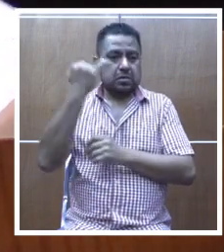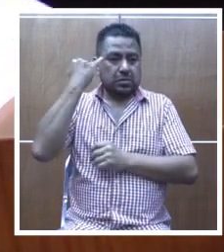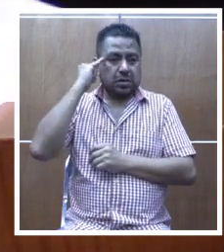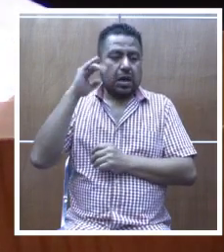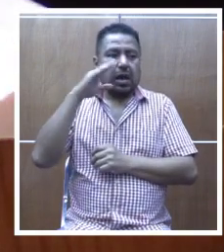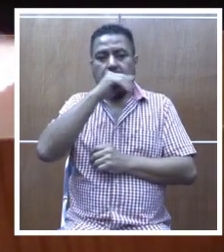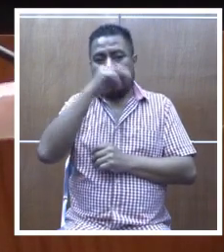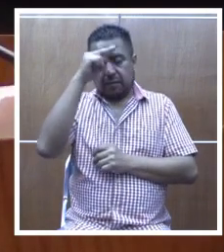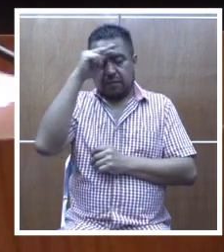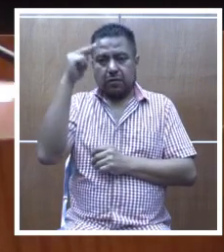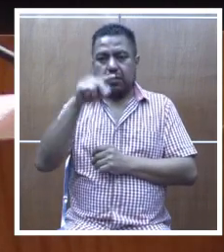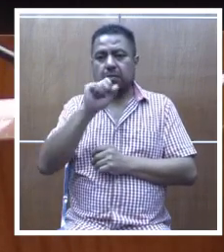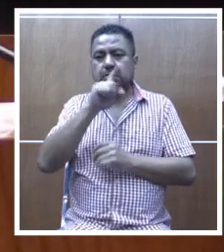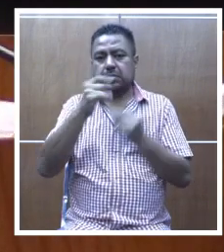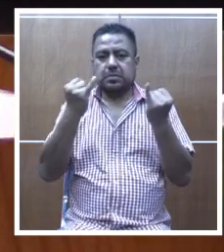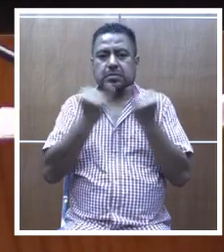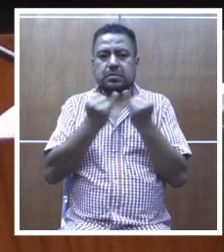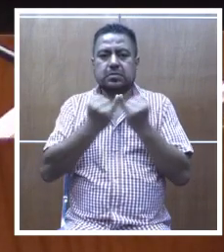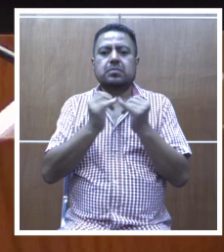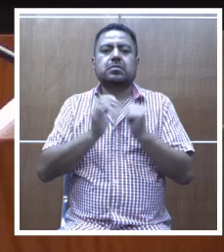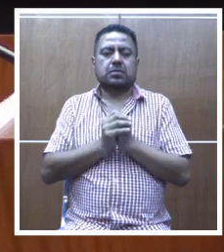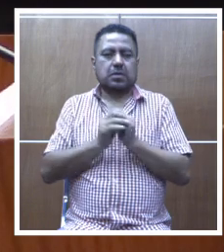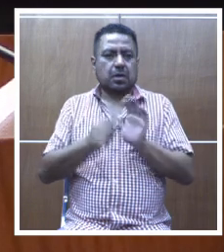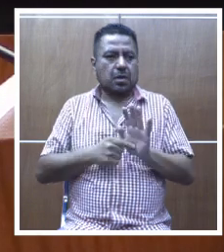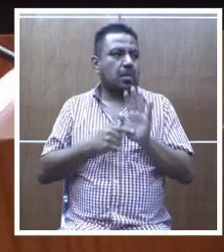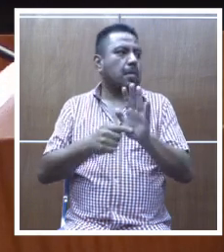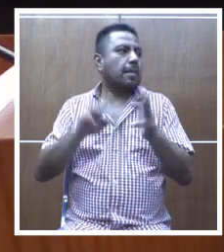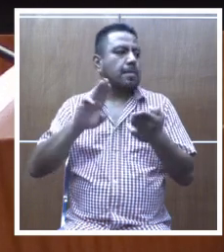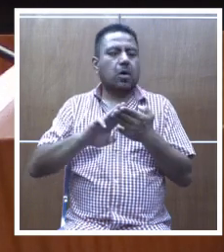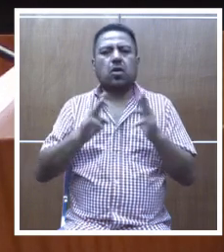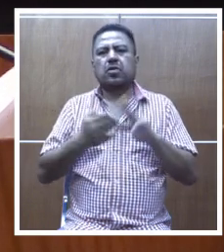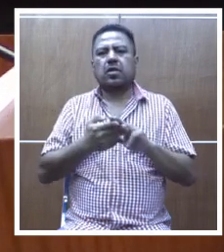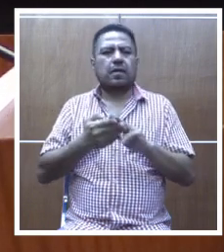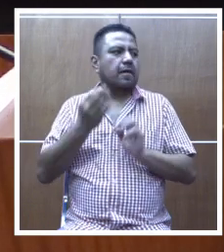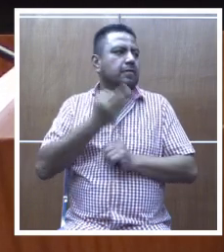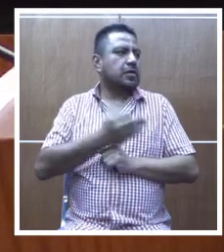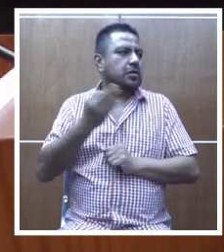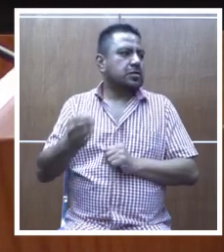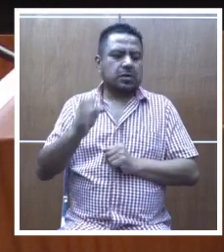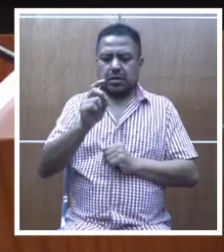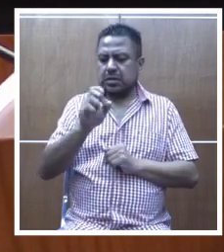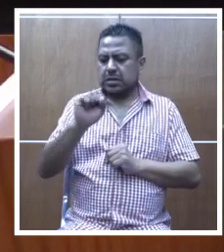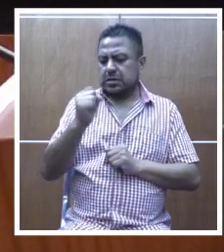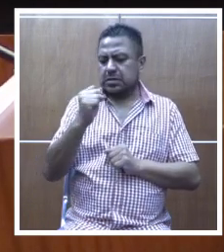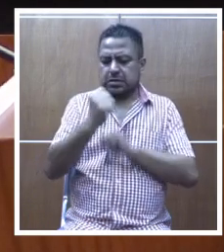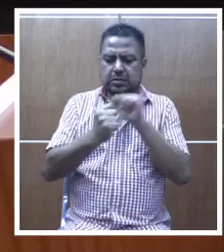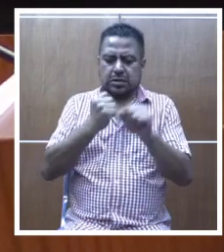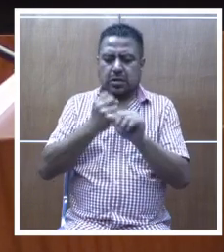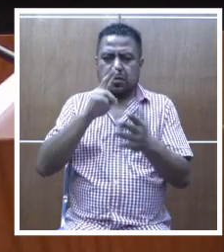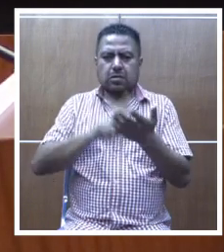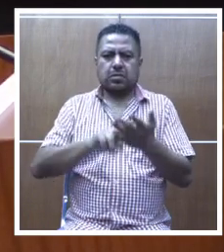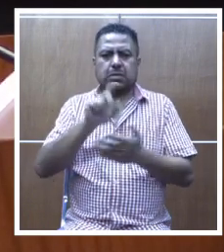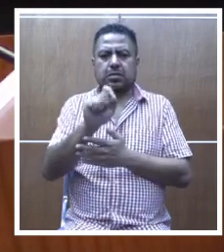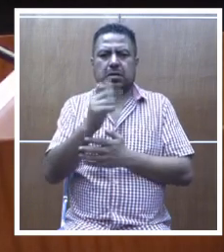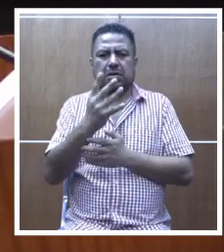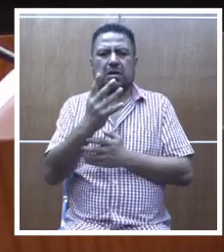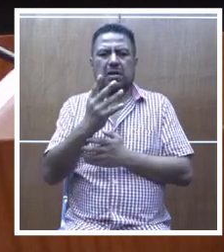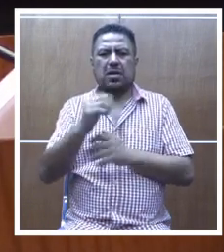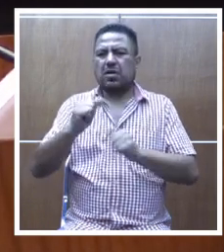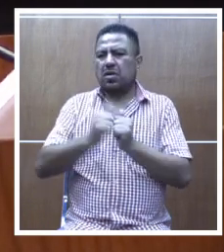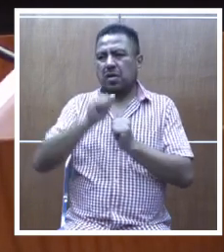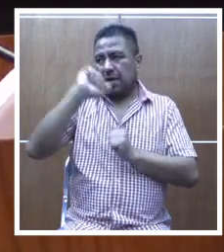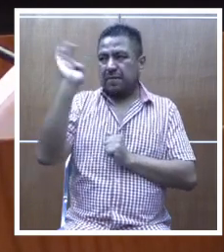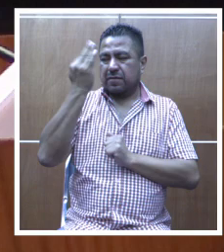indígenas y afromexicanas. En la exposición de motivos se menciona que con fecha 30 de septiembre del 2024, en el Diario Oficial de